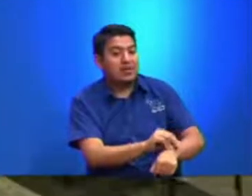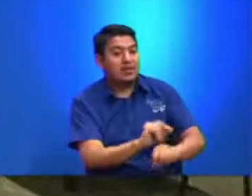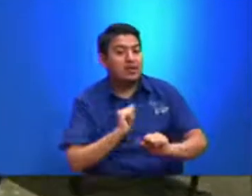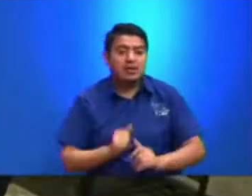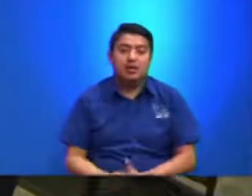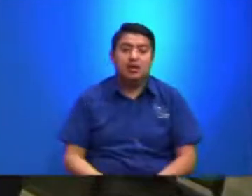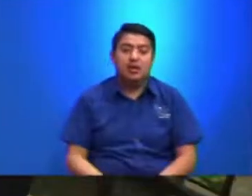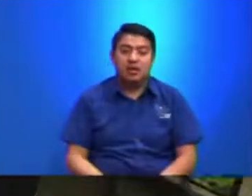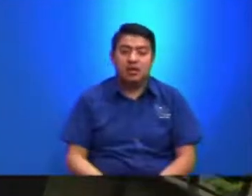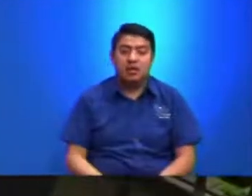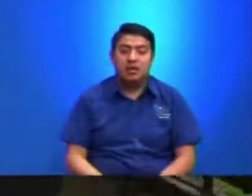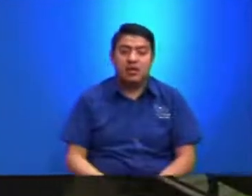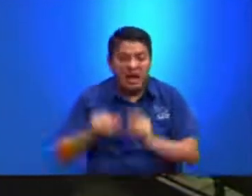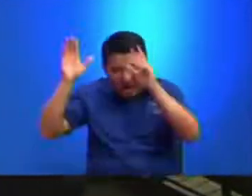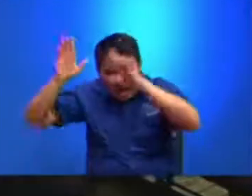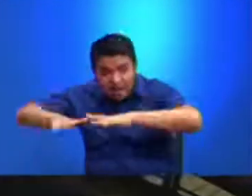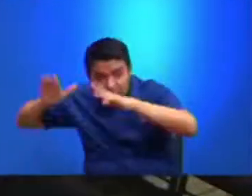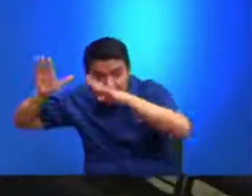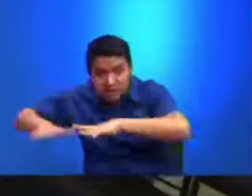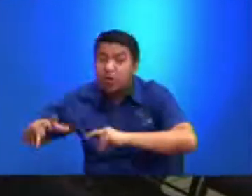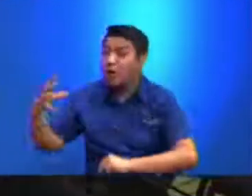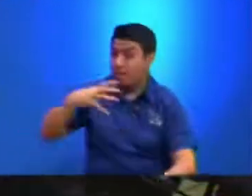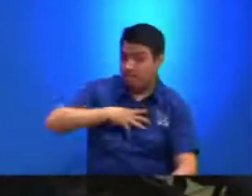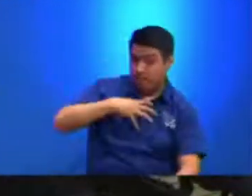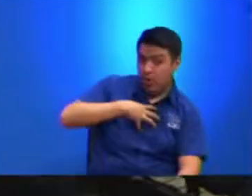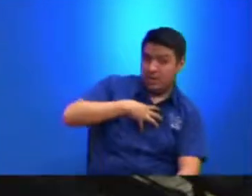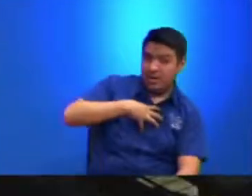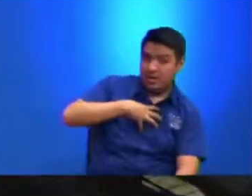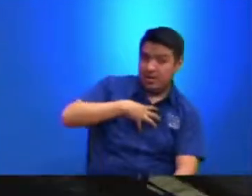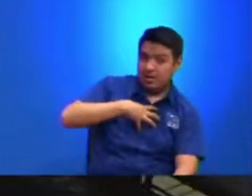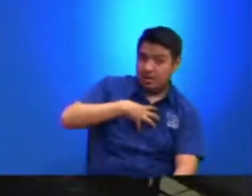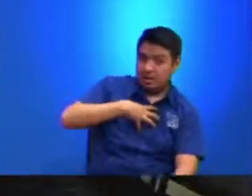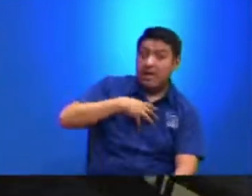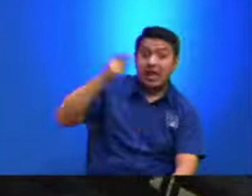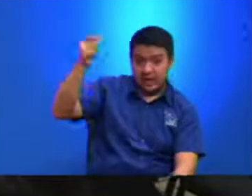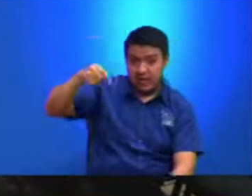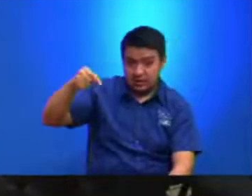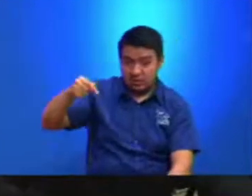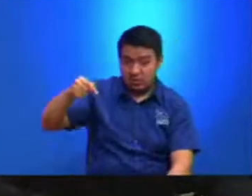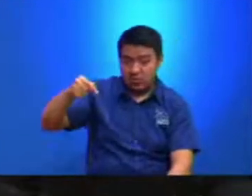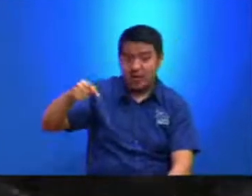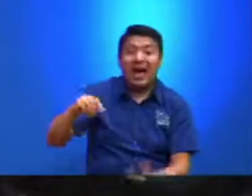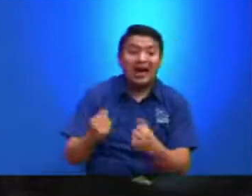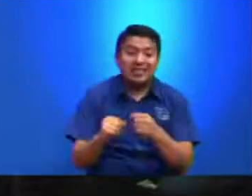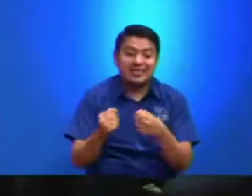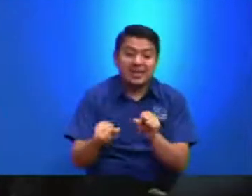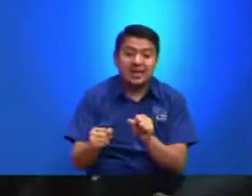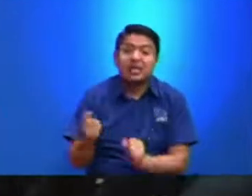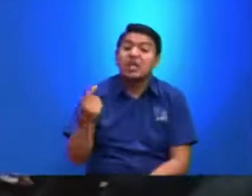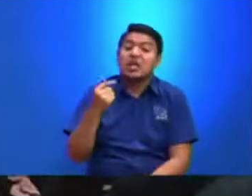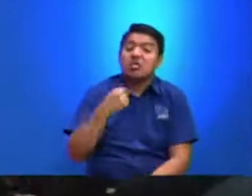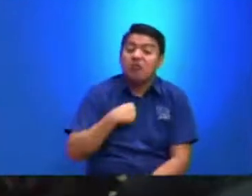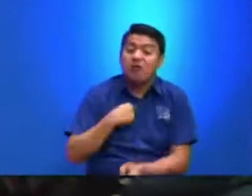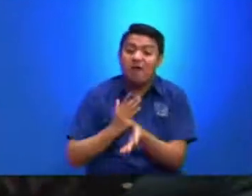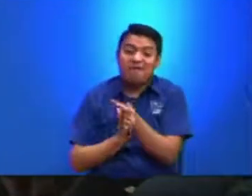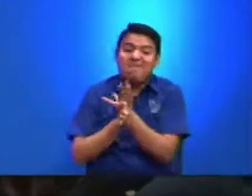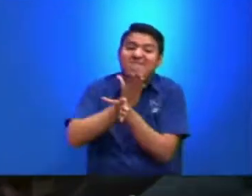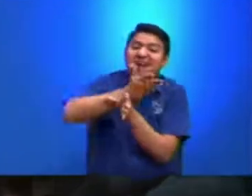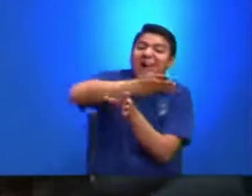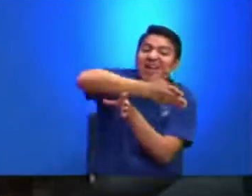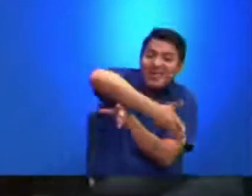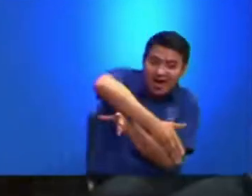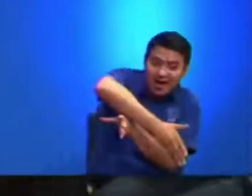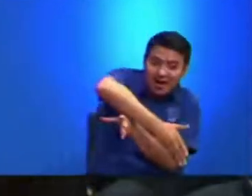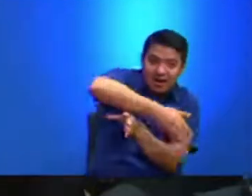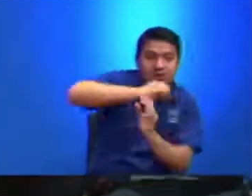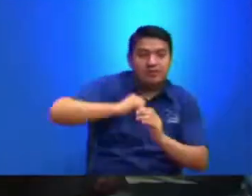adulación es de alguna forma una de los grilletes que tiene atrapado el pie de la gente en